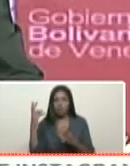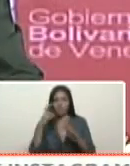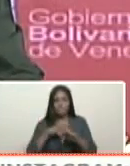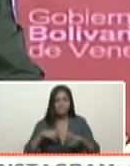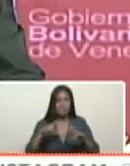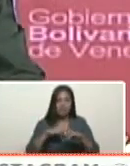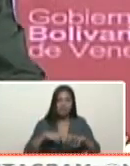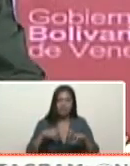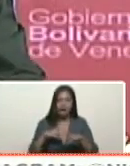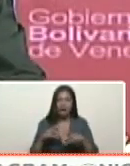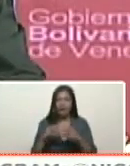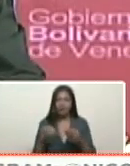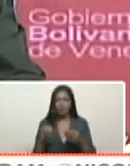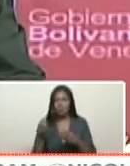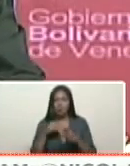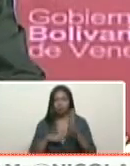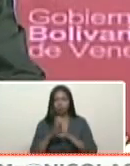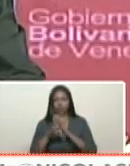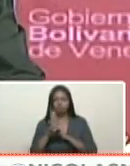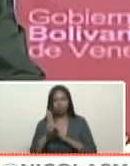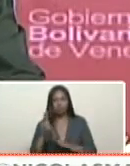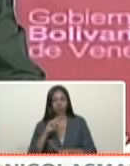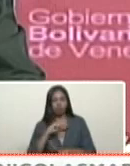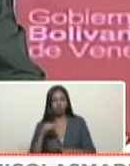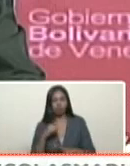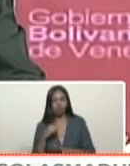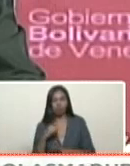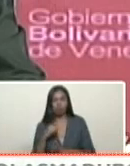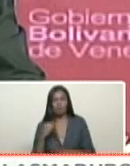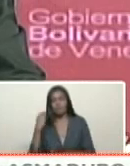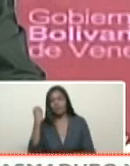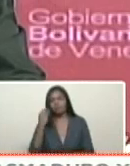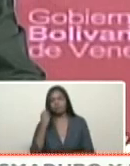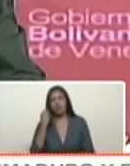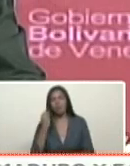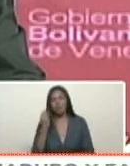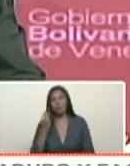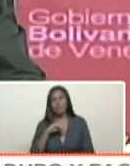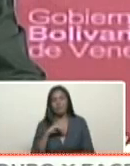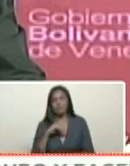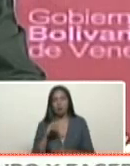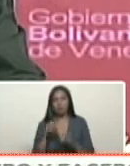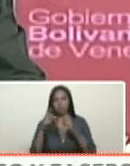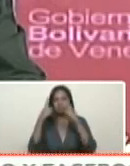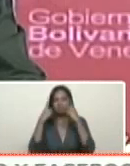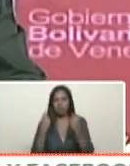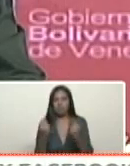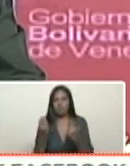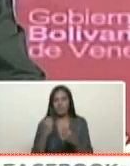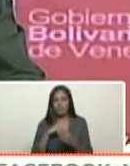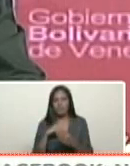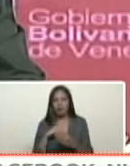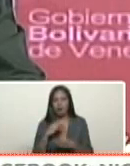investigadores. Y mientras más avanzamos en la metodología, más expertos nos hacemos.